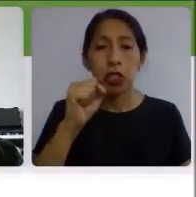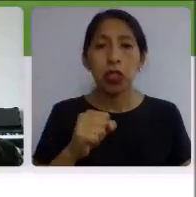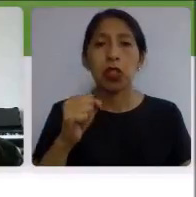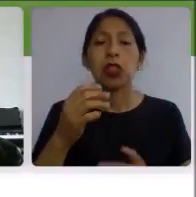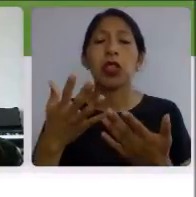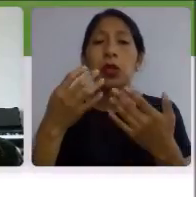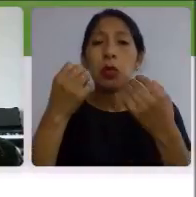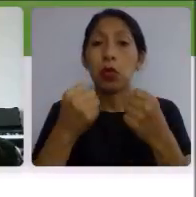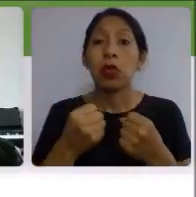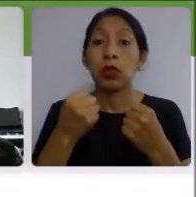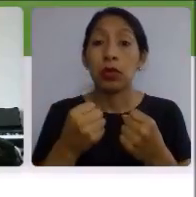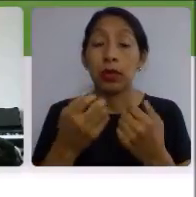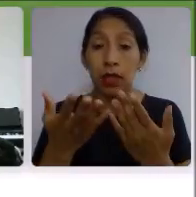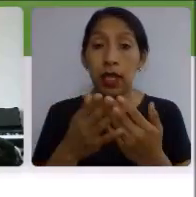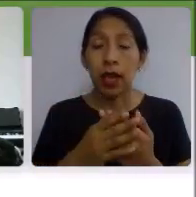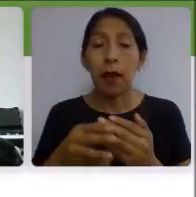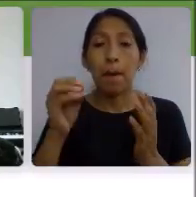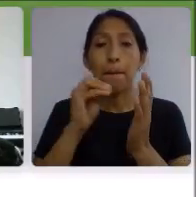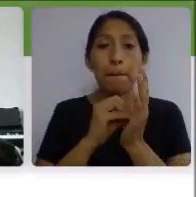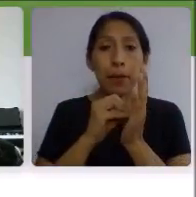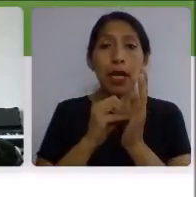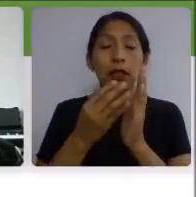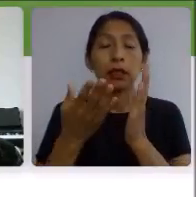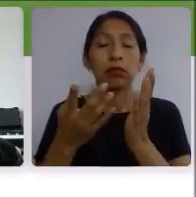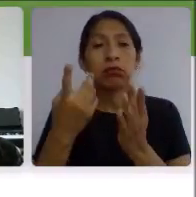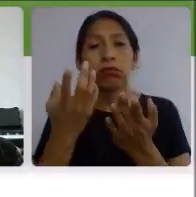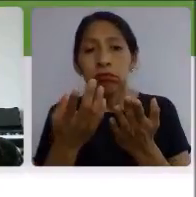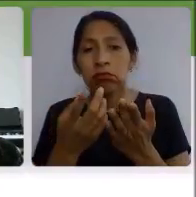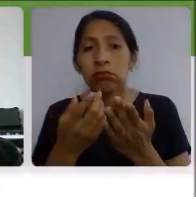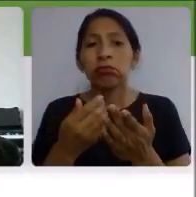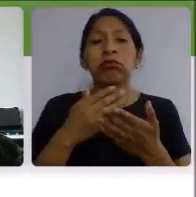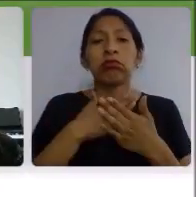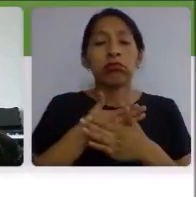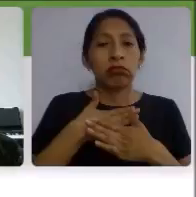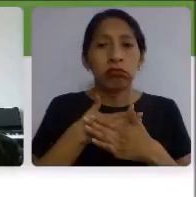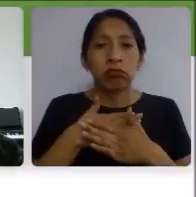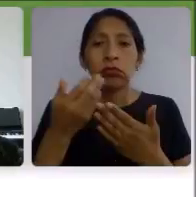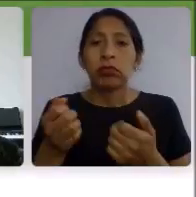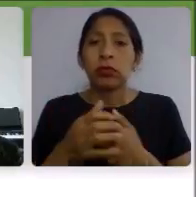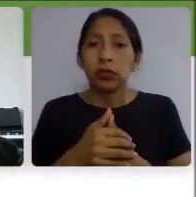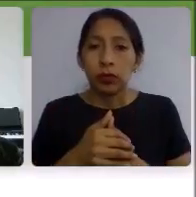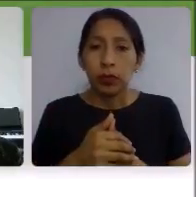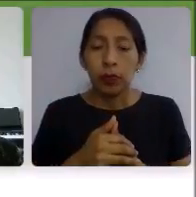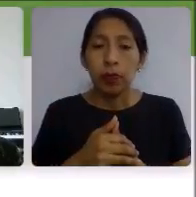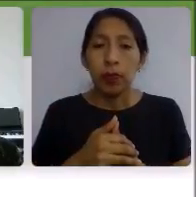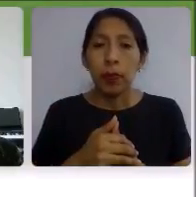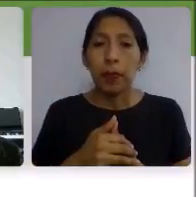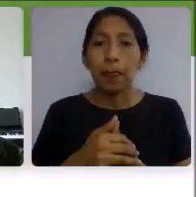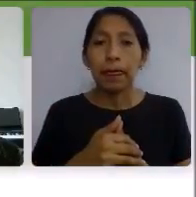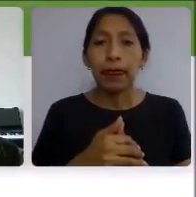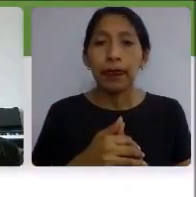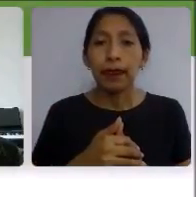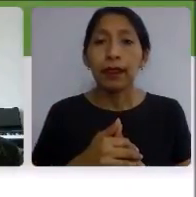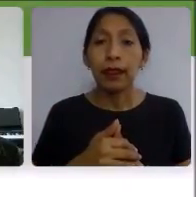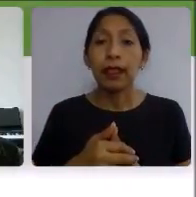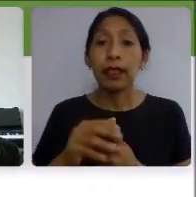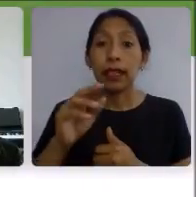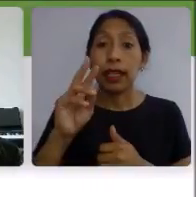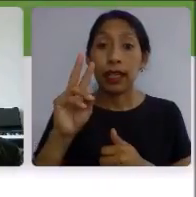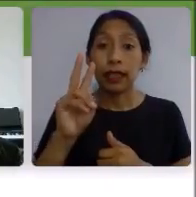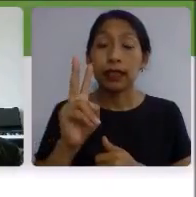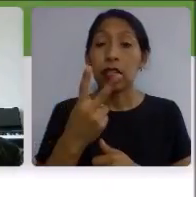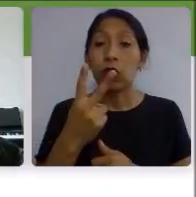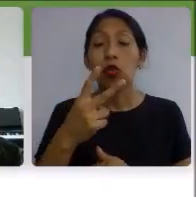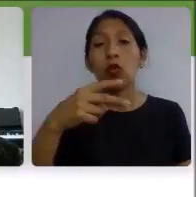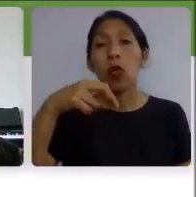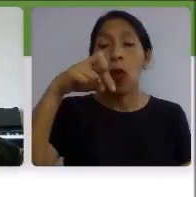la gente esté más segura, más confiada. Incluso se está extendiendo a la segunda dosis de Pfizer